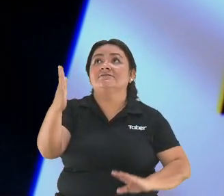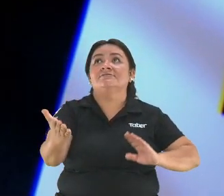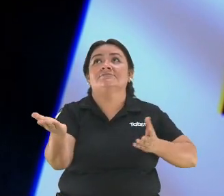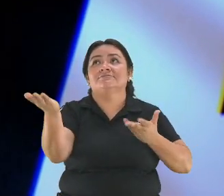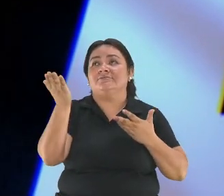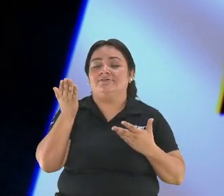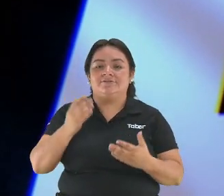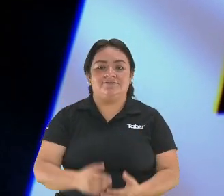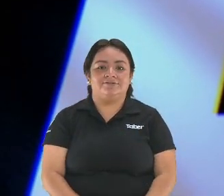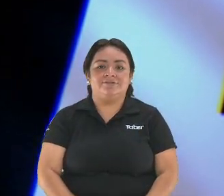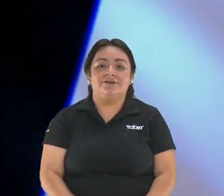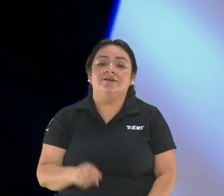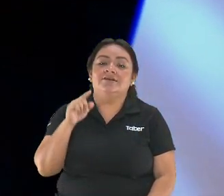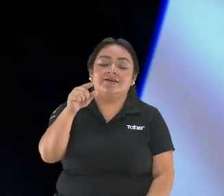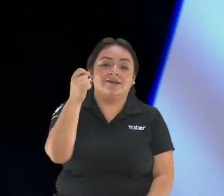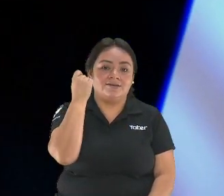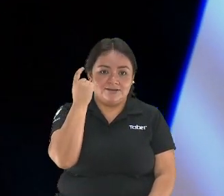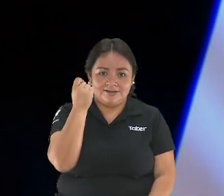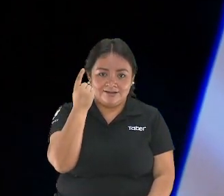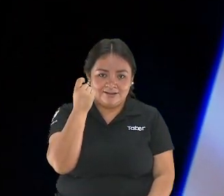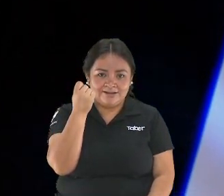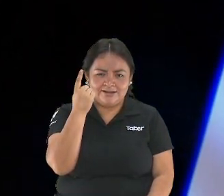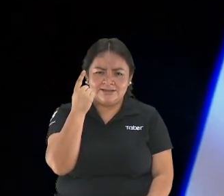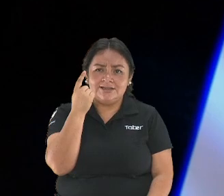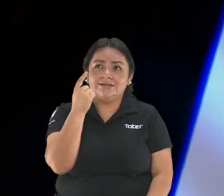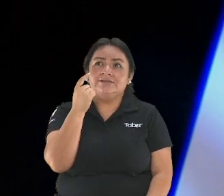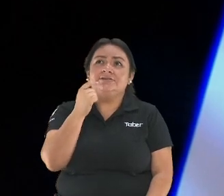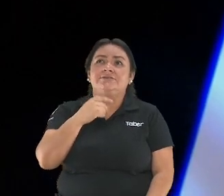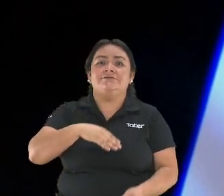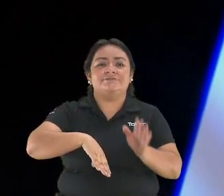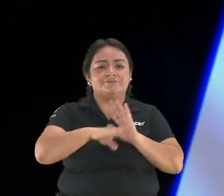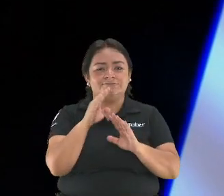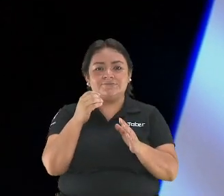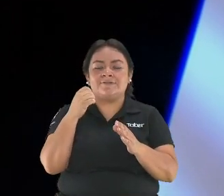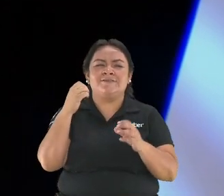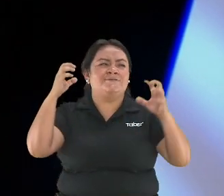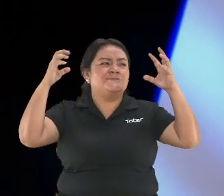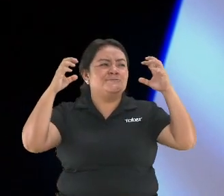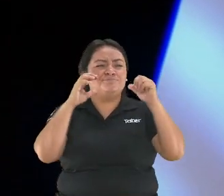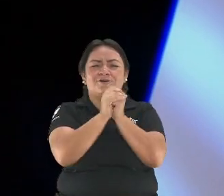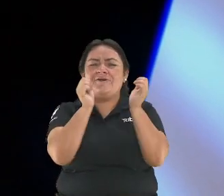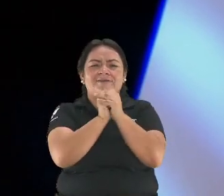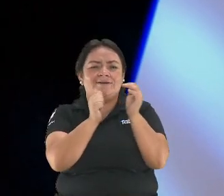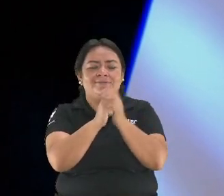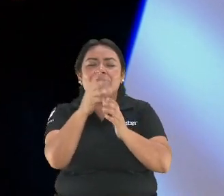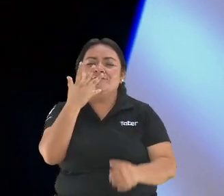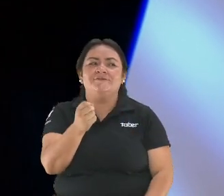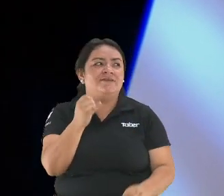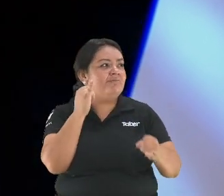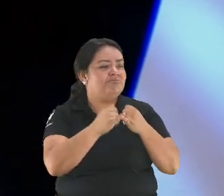señor vas a entender gloria a dios que por más que te esté lloviendo un día se va a acabar la tormenta